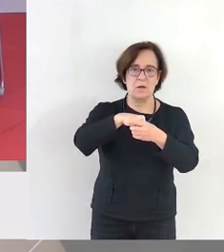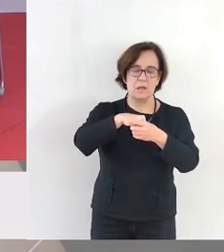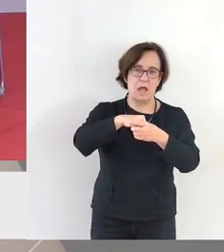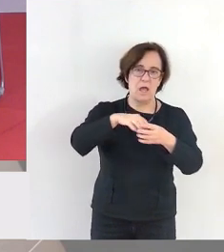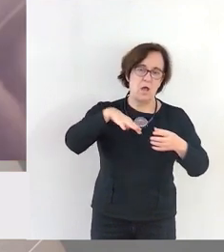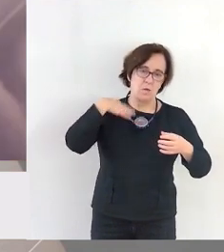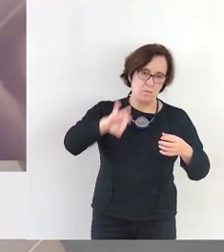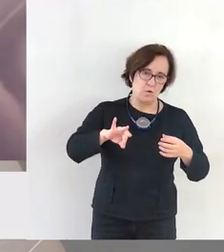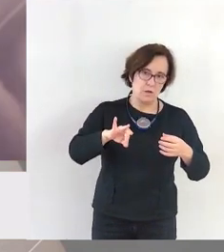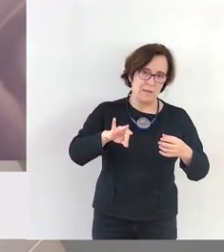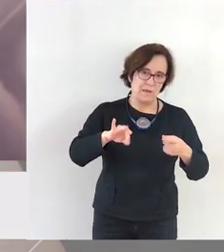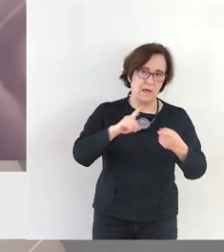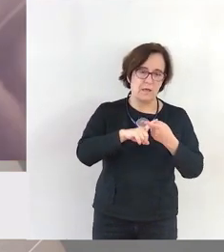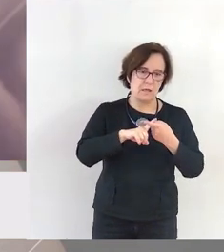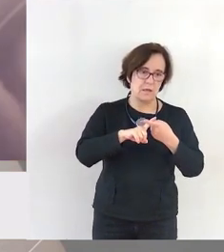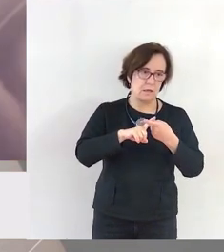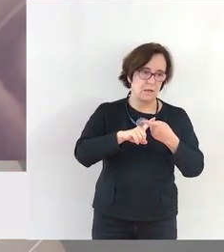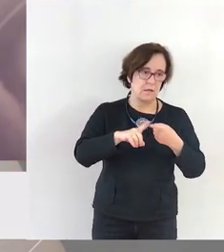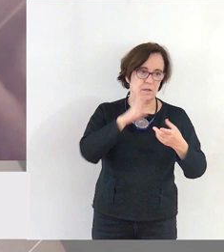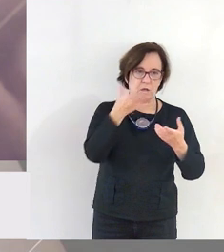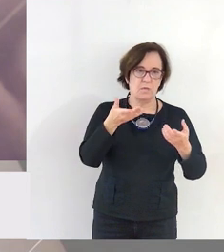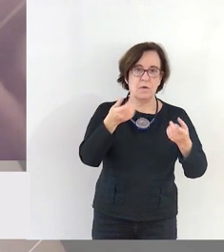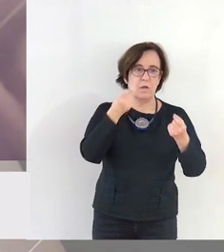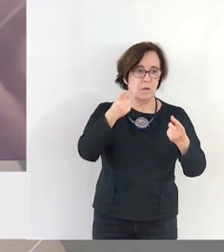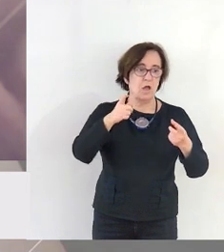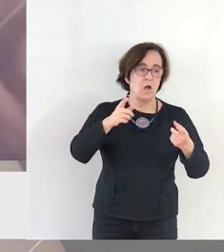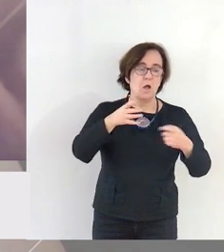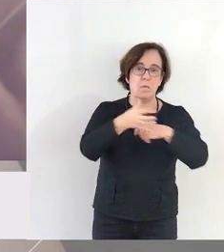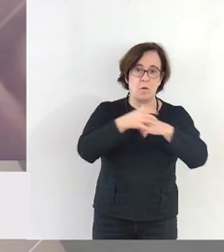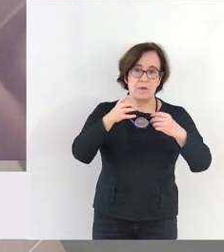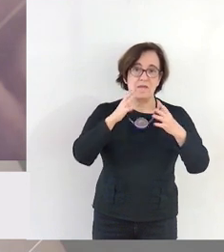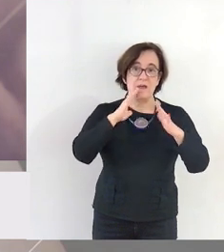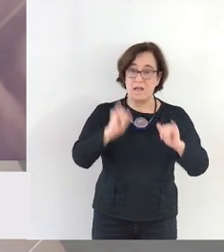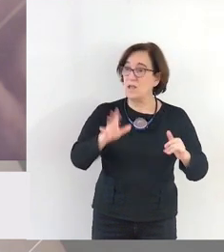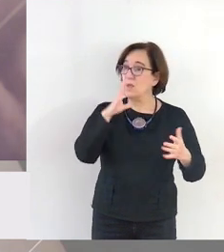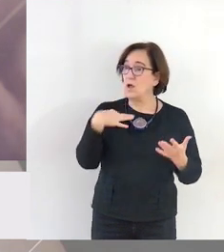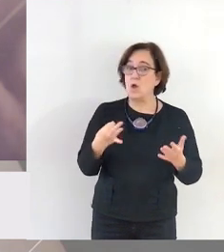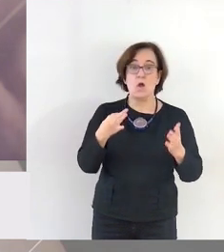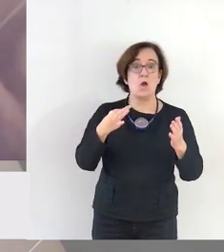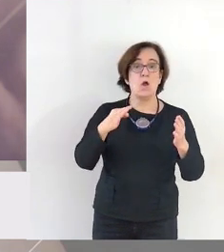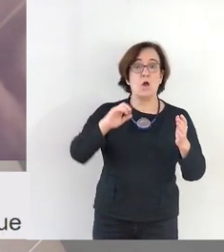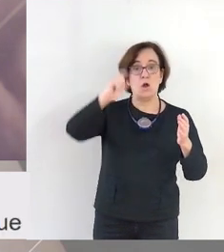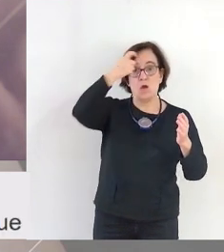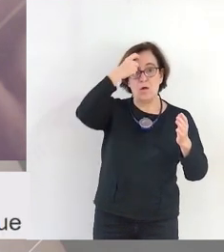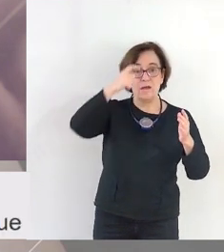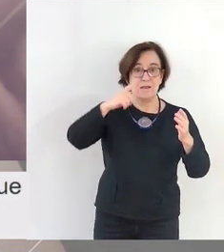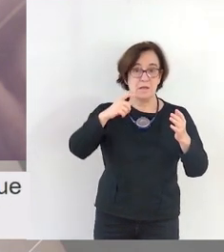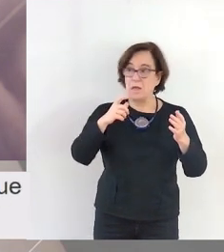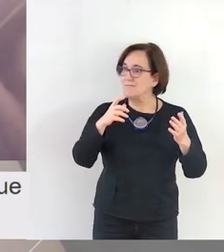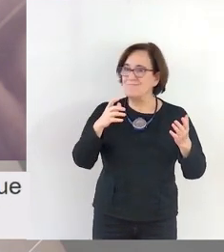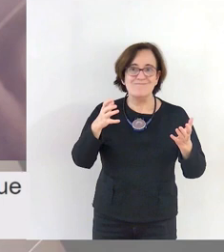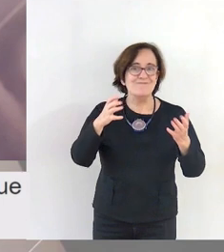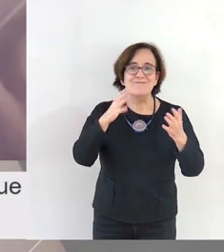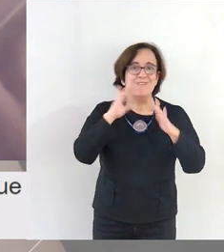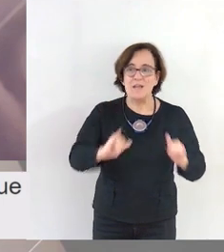posibilidad Entonces nos daremos cuenta de lo que puede ser una pobreza energética mientras no tengamos el concepto de renta energética no podemos